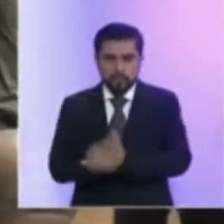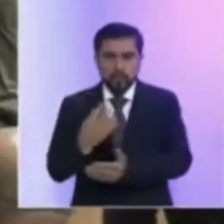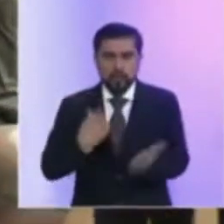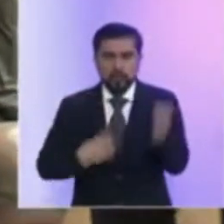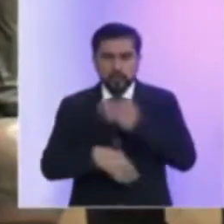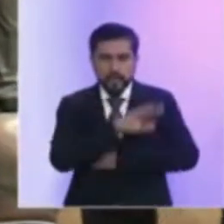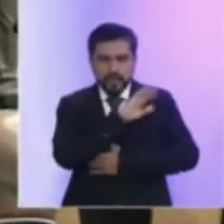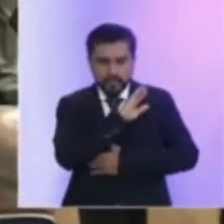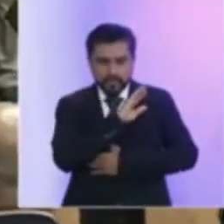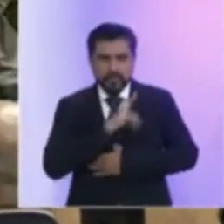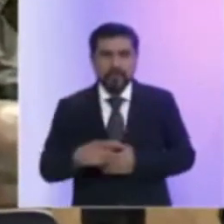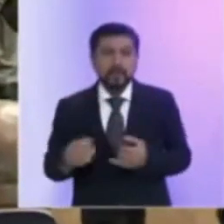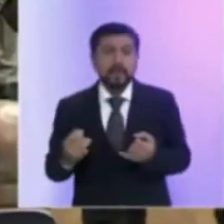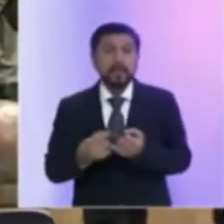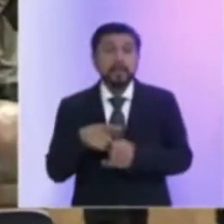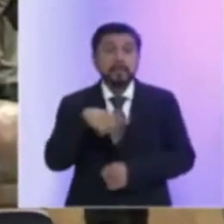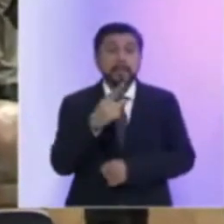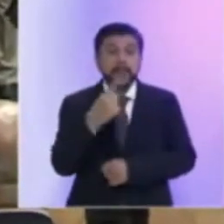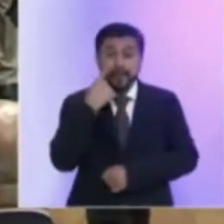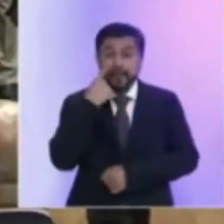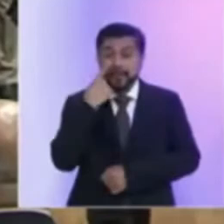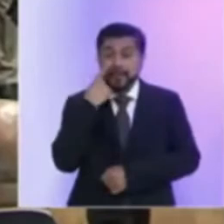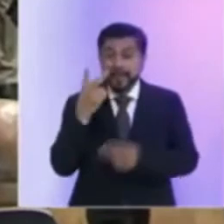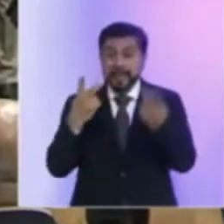Claudia Sheinbaum, pero la primera fila básicamente